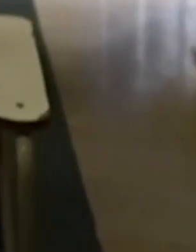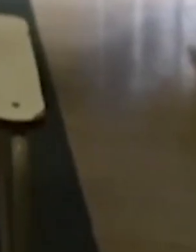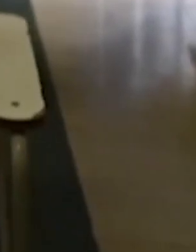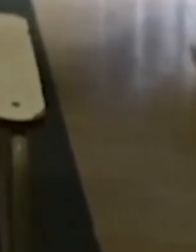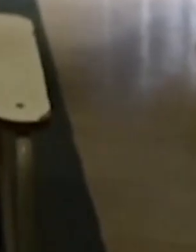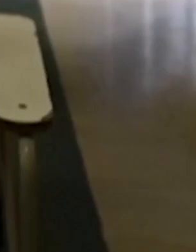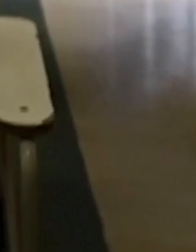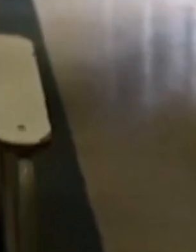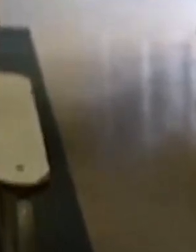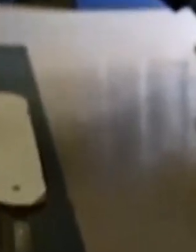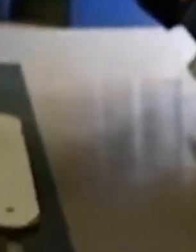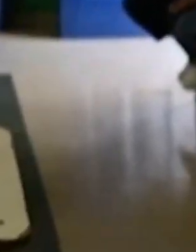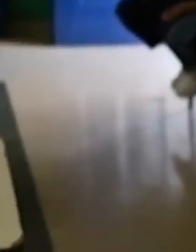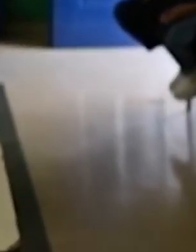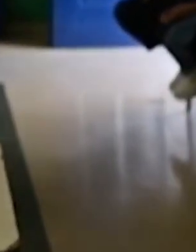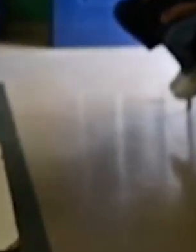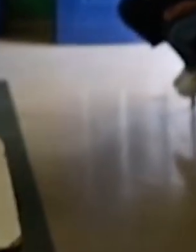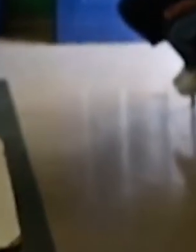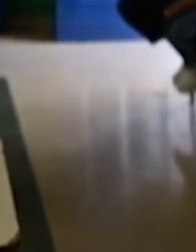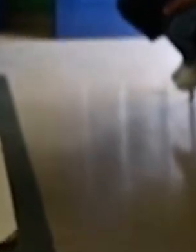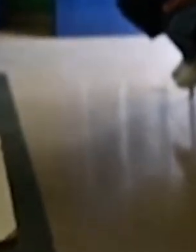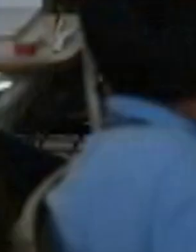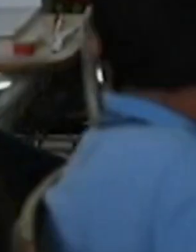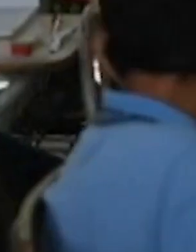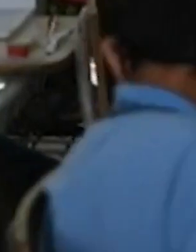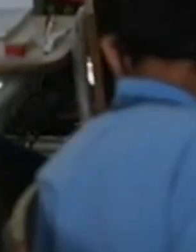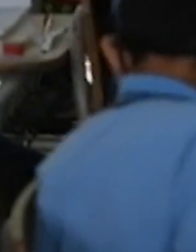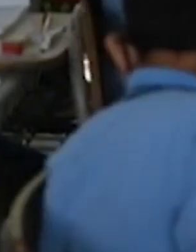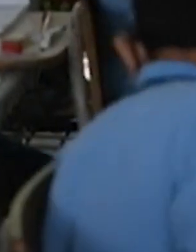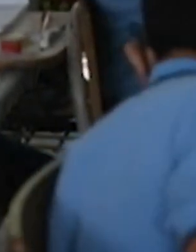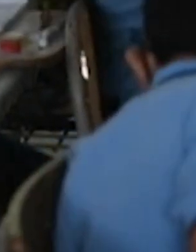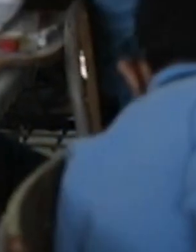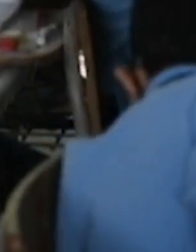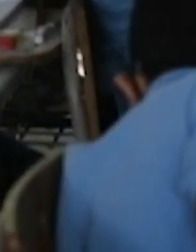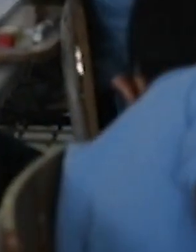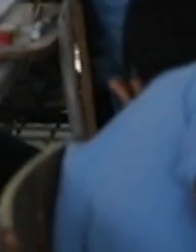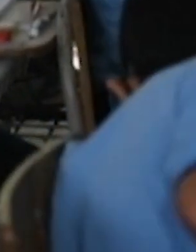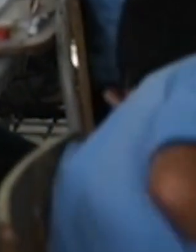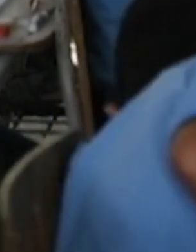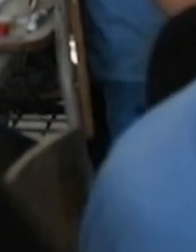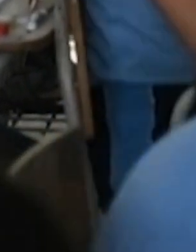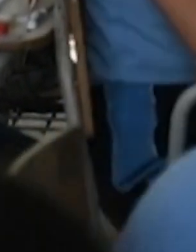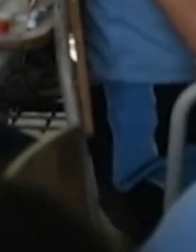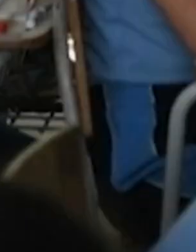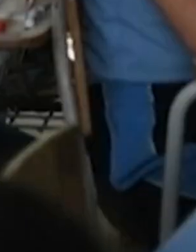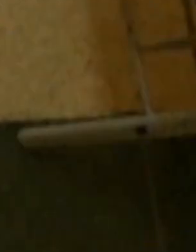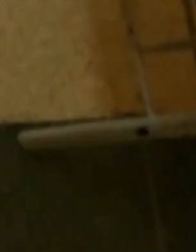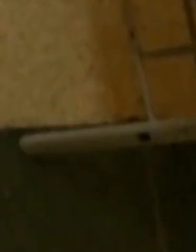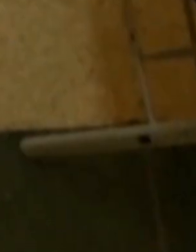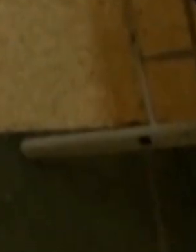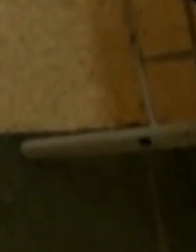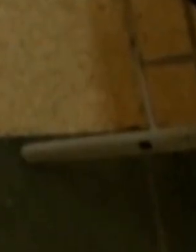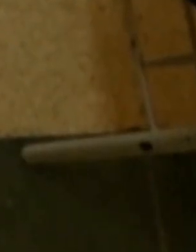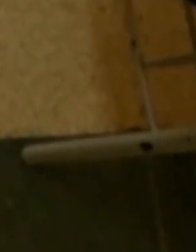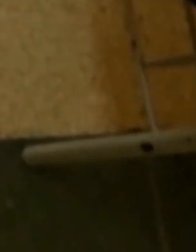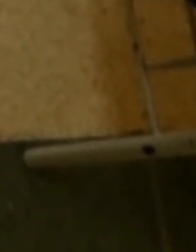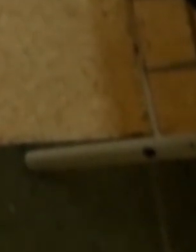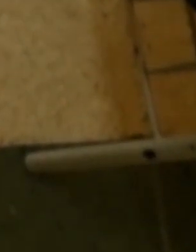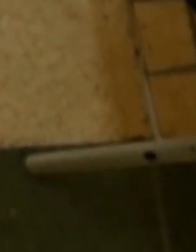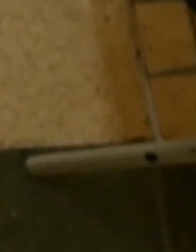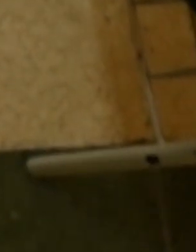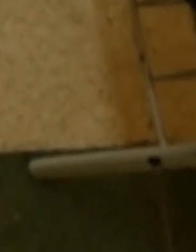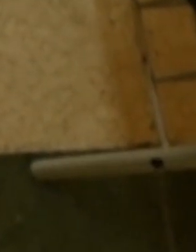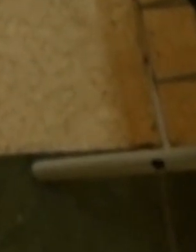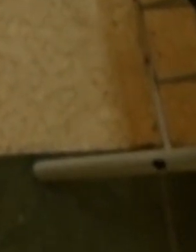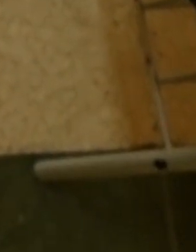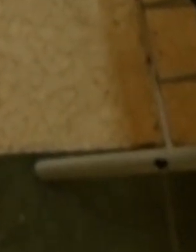apartadas evidenciaron problemas de conectividad. Colombia registró el sábado un récord de contagios de COVID-19 en casi 2 años de pandemia,